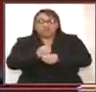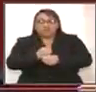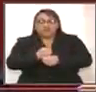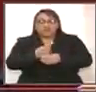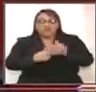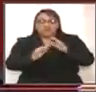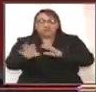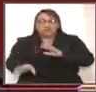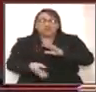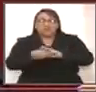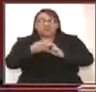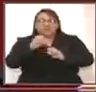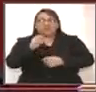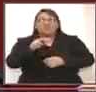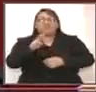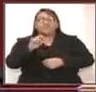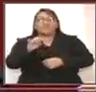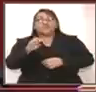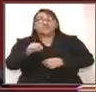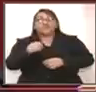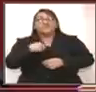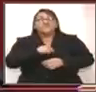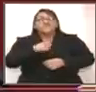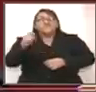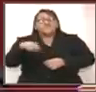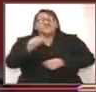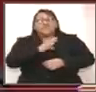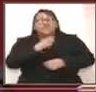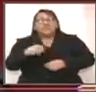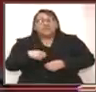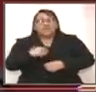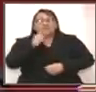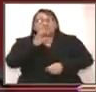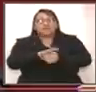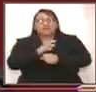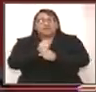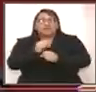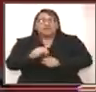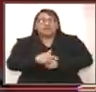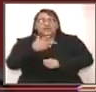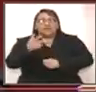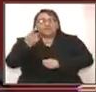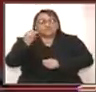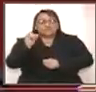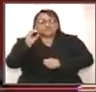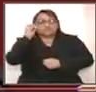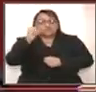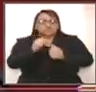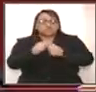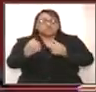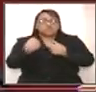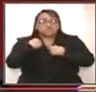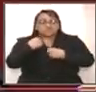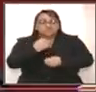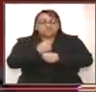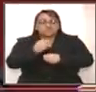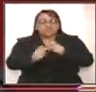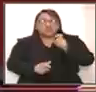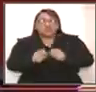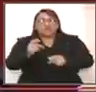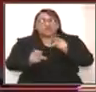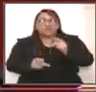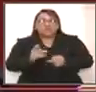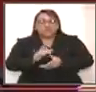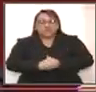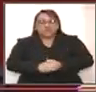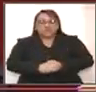y a su adhesión a la Convención. Necesitamos como Estado cumplir con el tercer supuesto, la responsabilidad autónoma de las personas